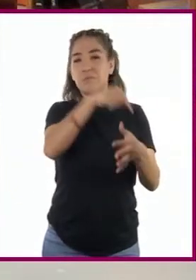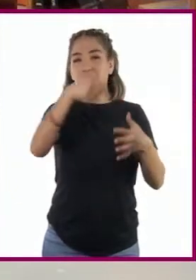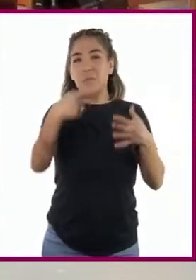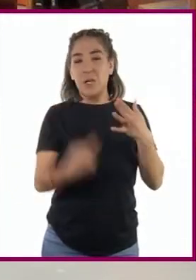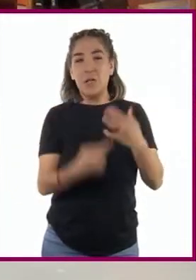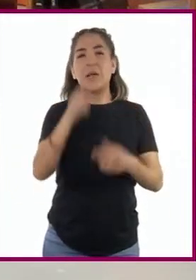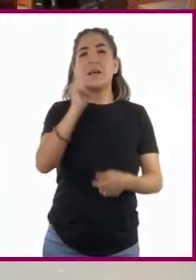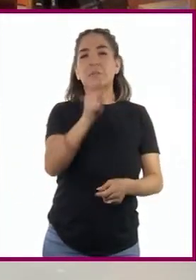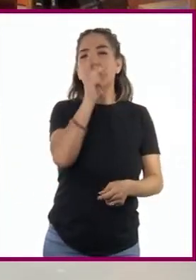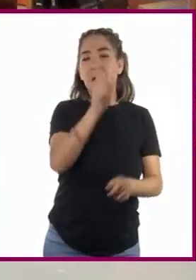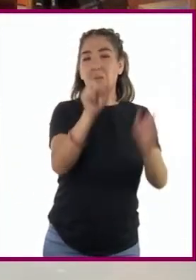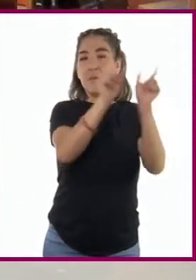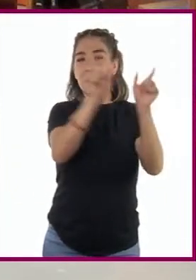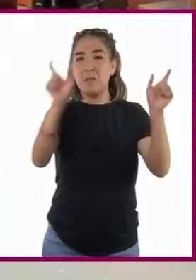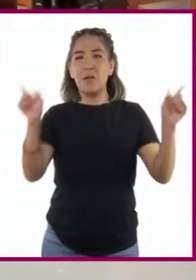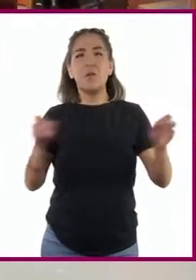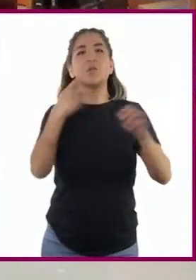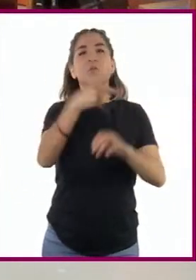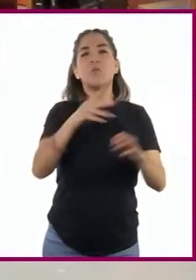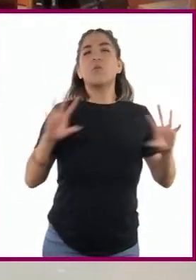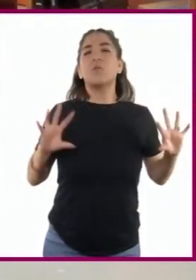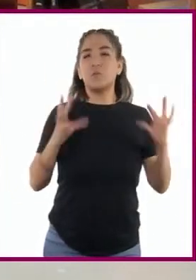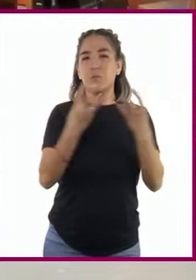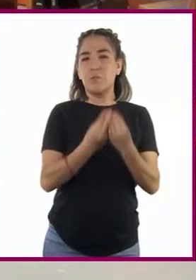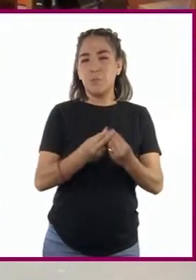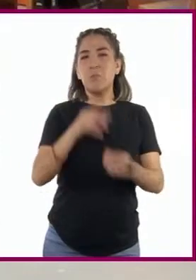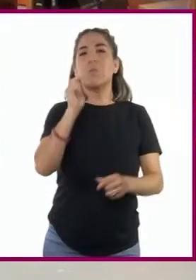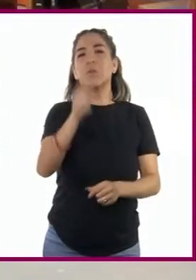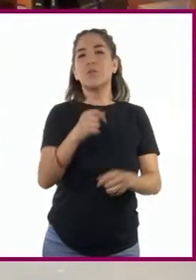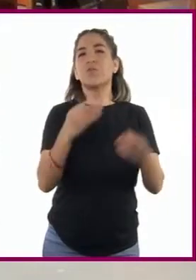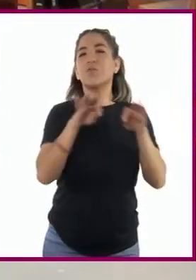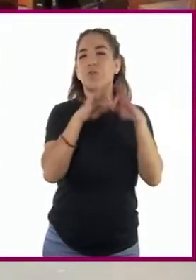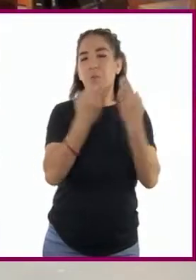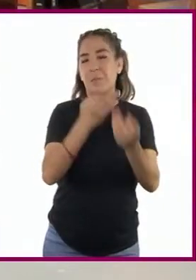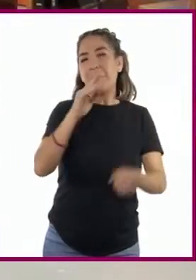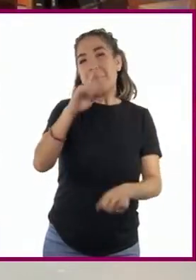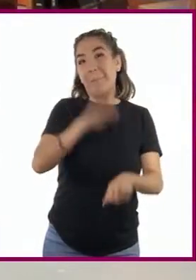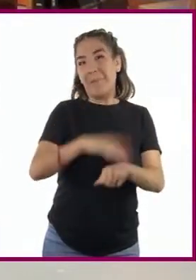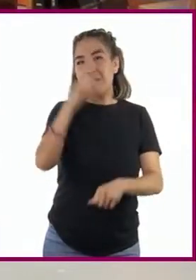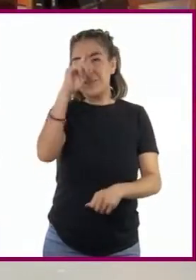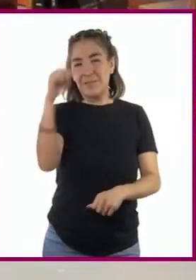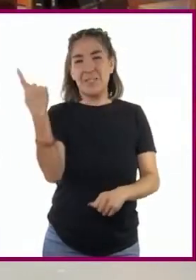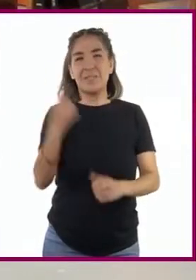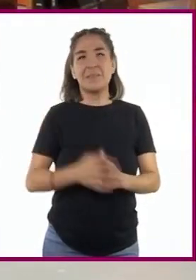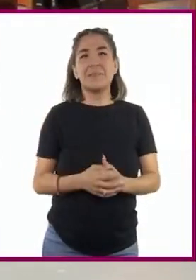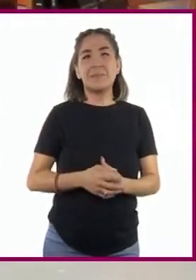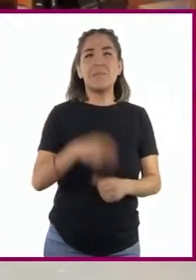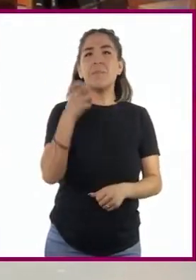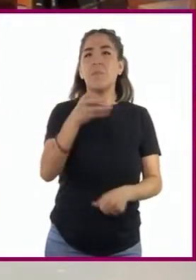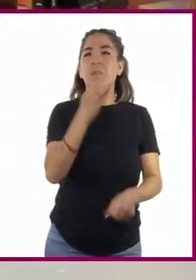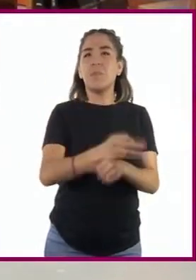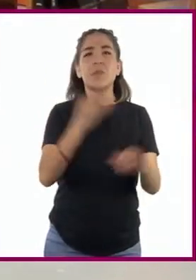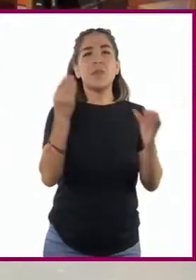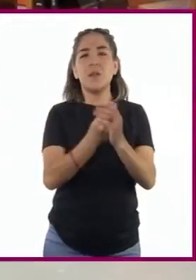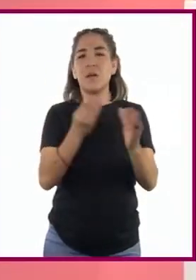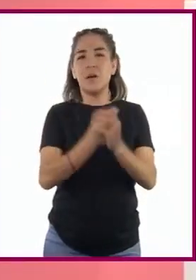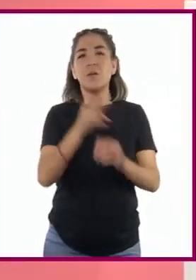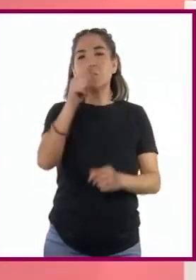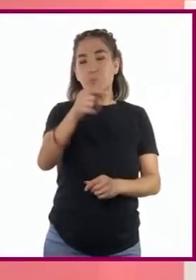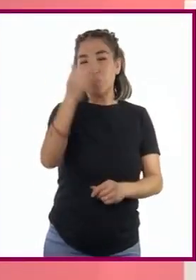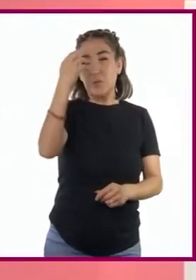sus párrafos, están organizados de la forma más eficiente posible. En esta sesión,